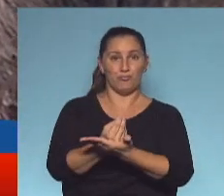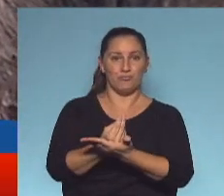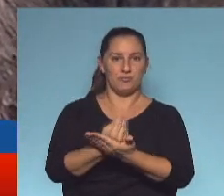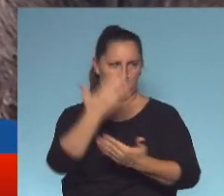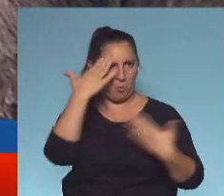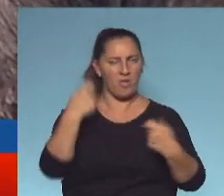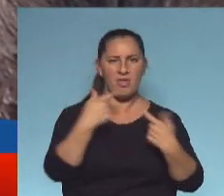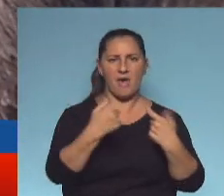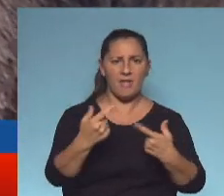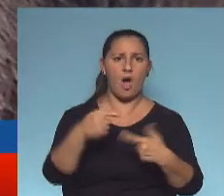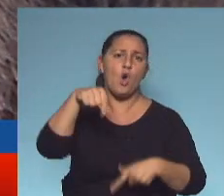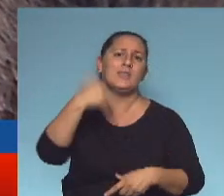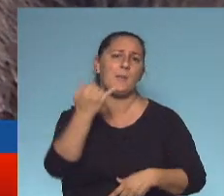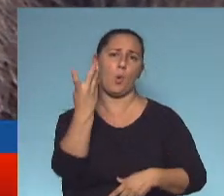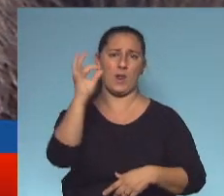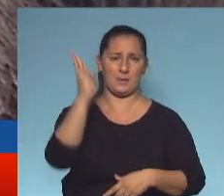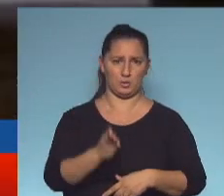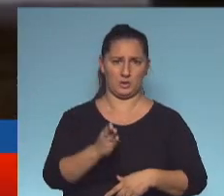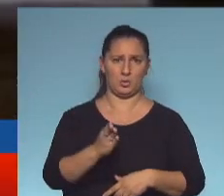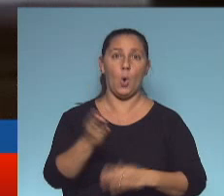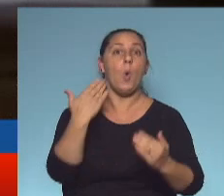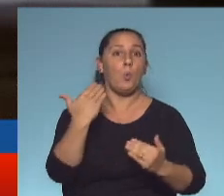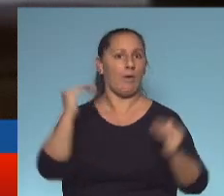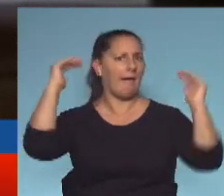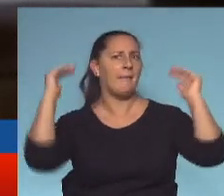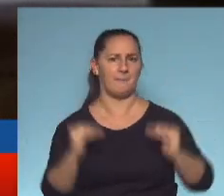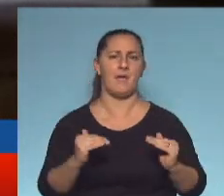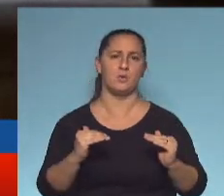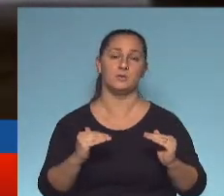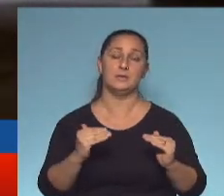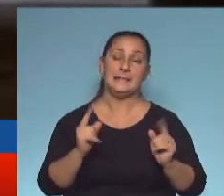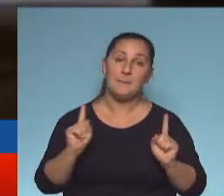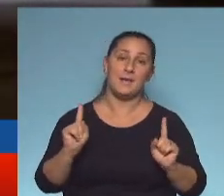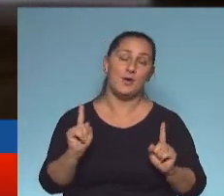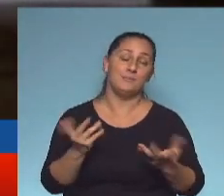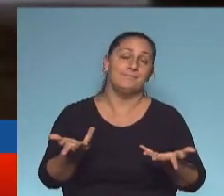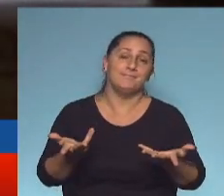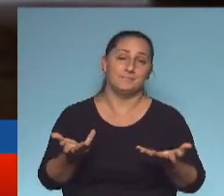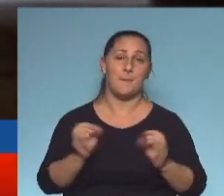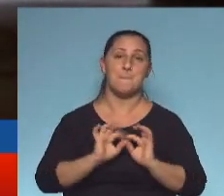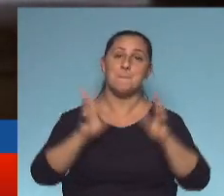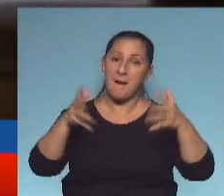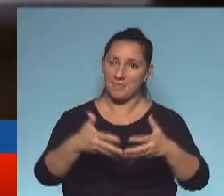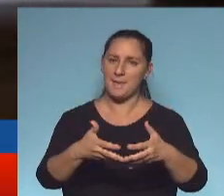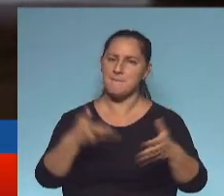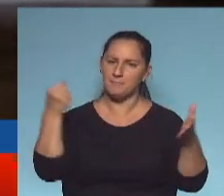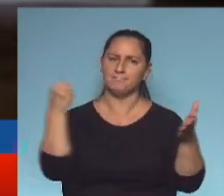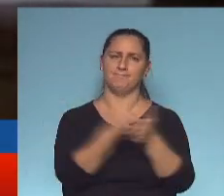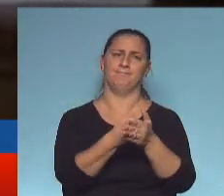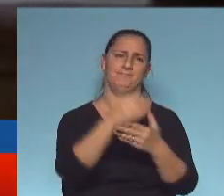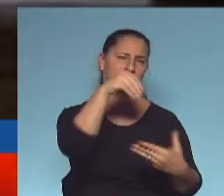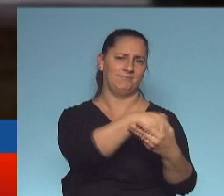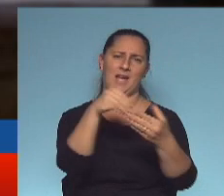capacidad ociosa, hoy tenemos el 40%, podríamos tener mucho menos, pero evidentemente la pandemia está impactando los